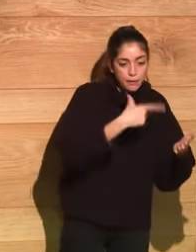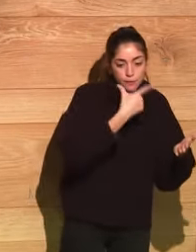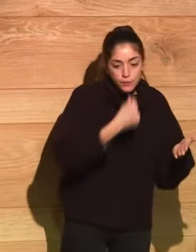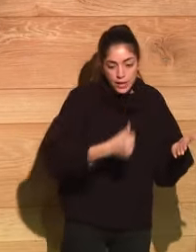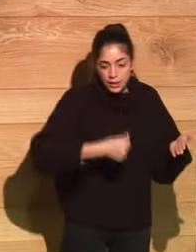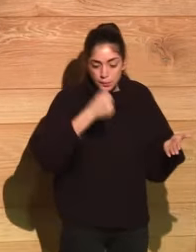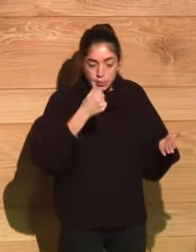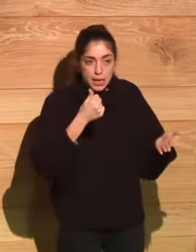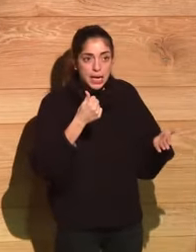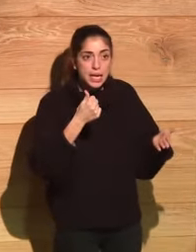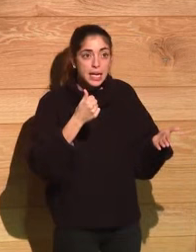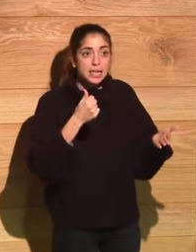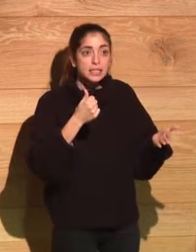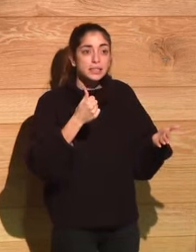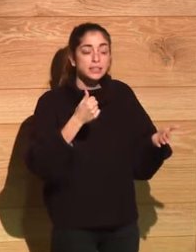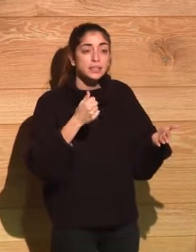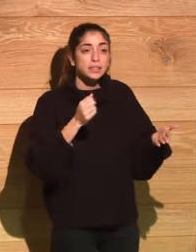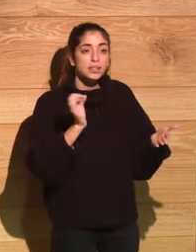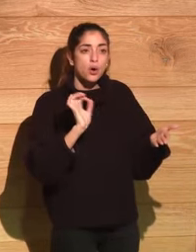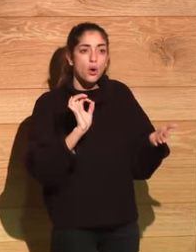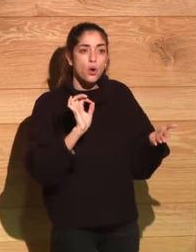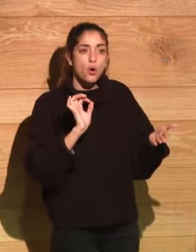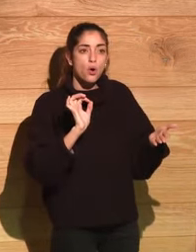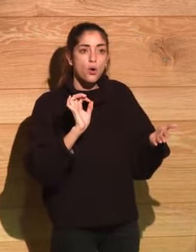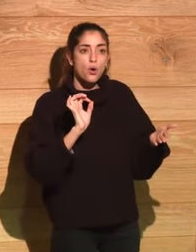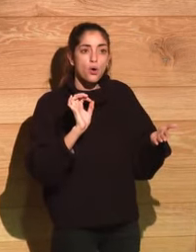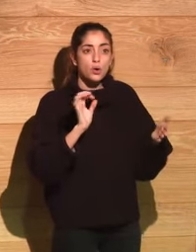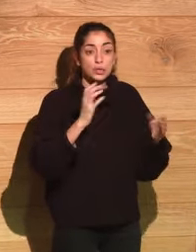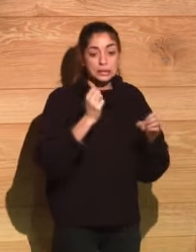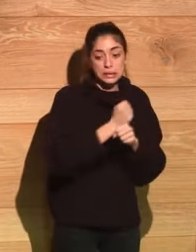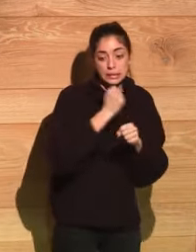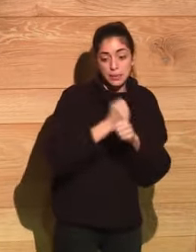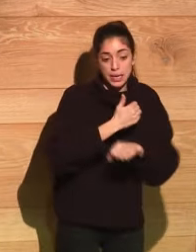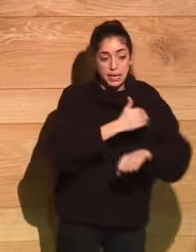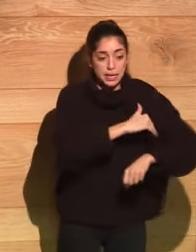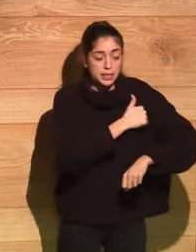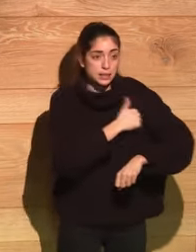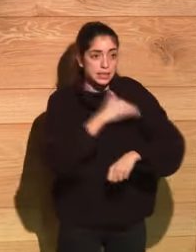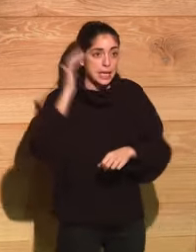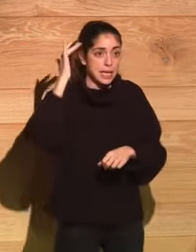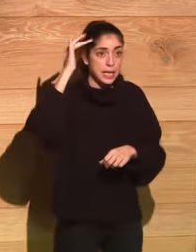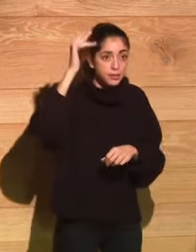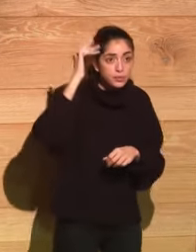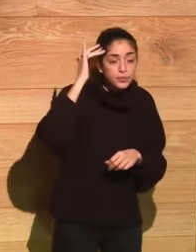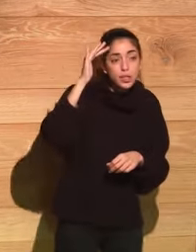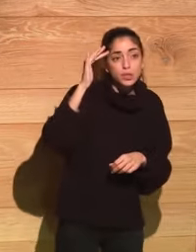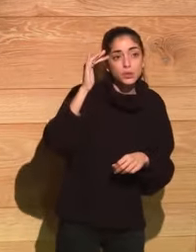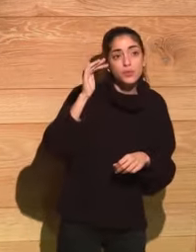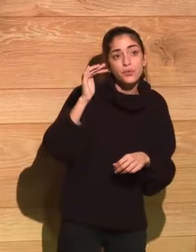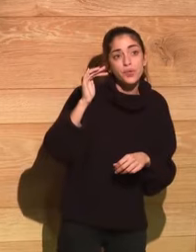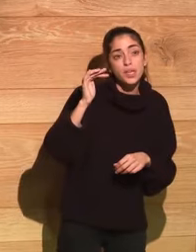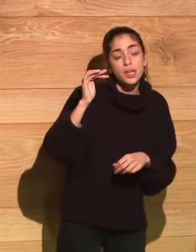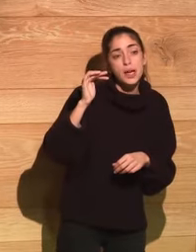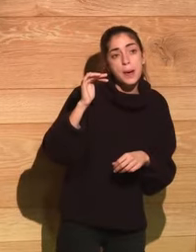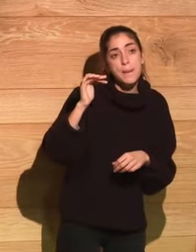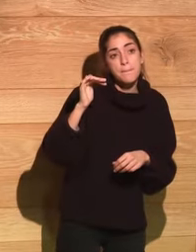Cristina Morales, está en los trabajos académicos de la filósofa Alicia Valdés,